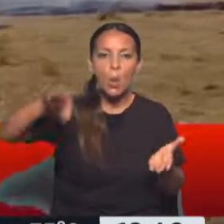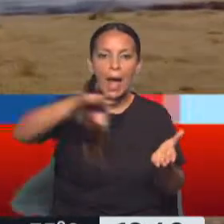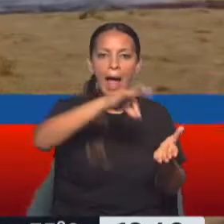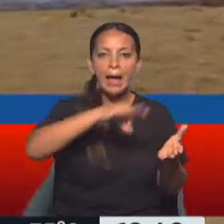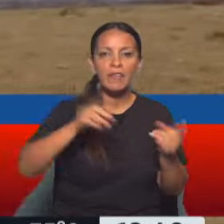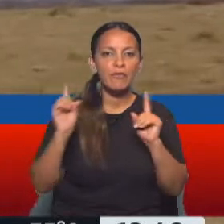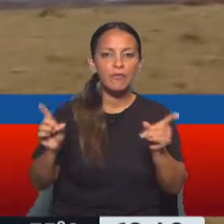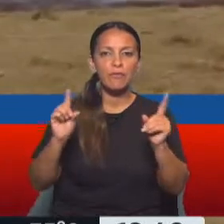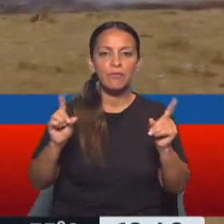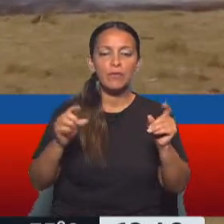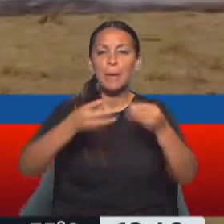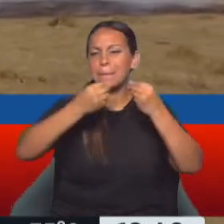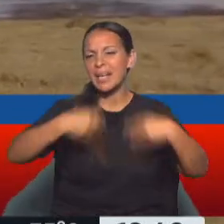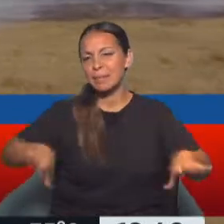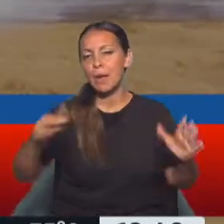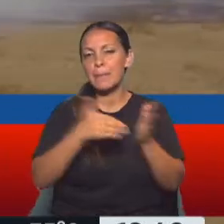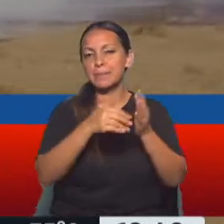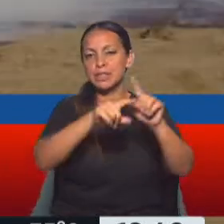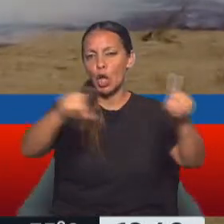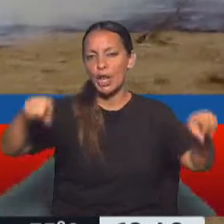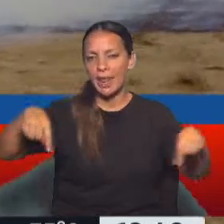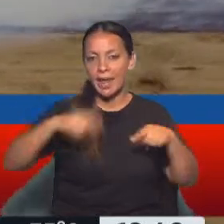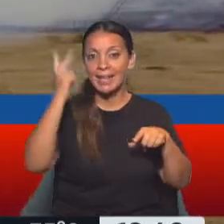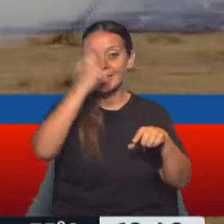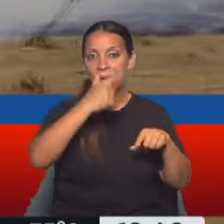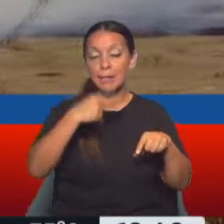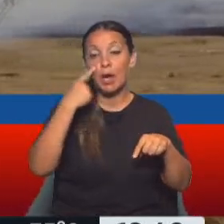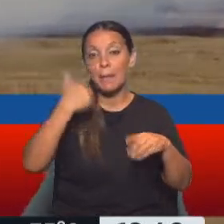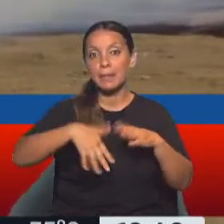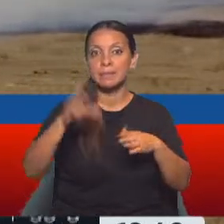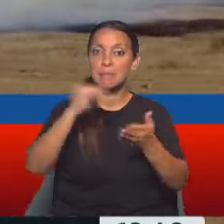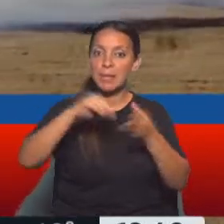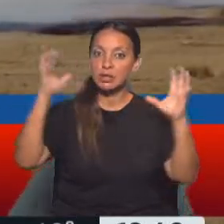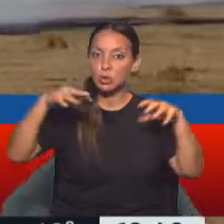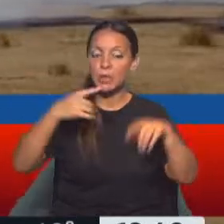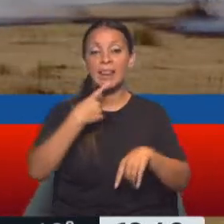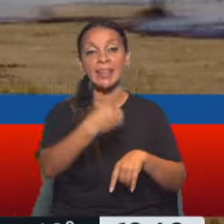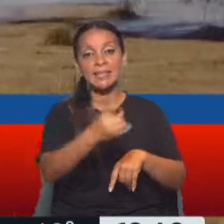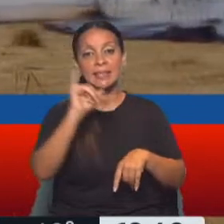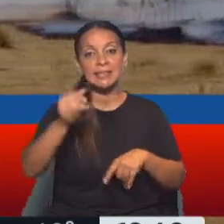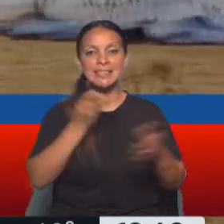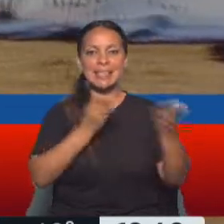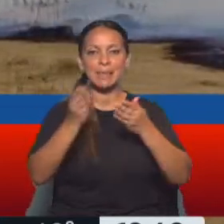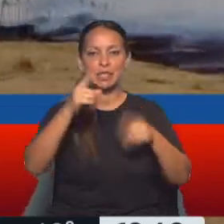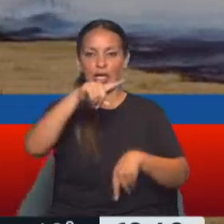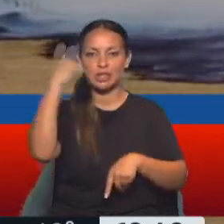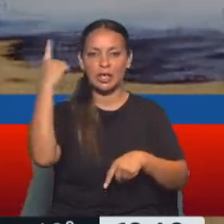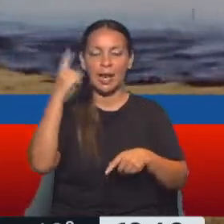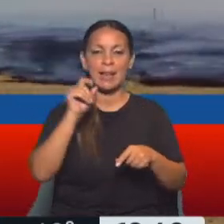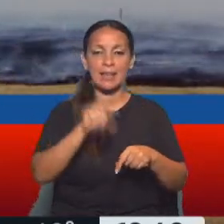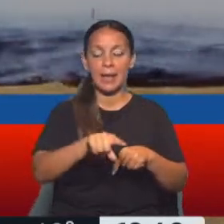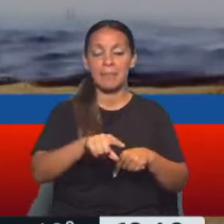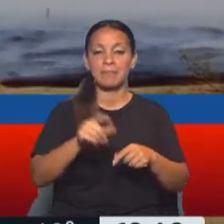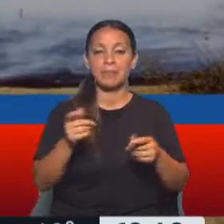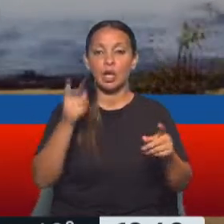perdieron 1 millón de hectáreas. Pero vamos a ver lo que pasa, si Dios quiere, con más lluvia. Según el último reporte, Mario, del Servicio Nacional del Manejo del Fuego,